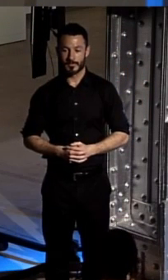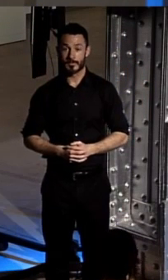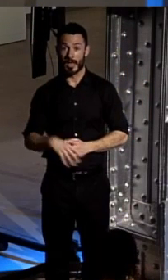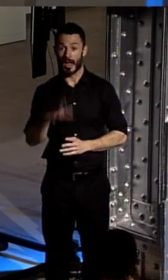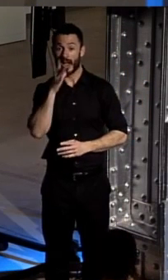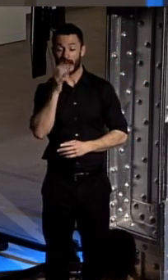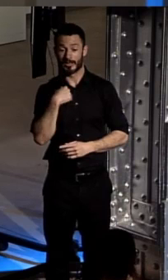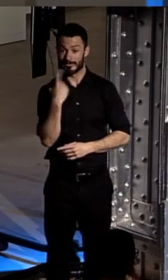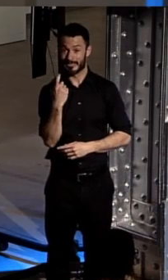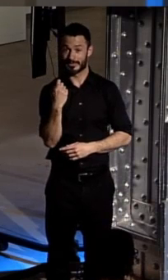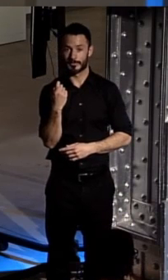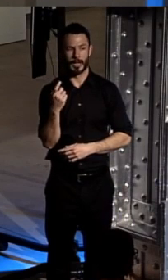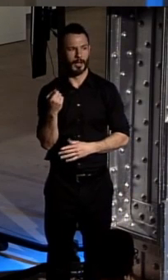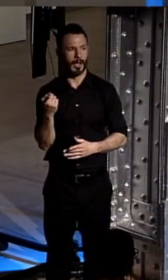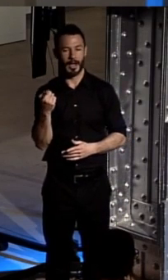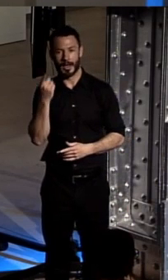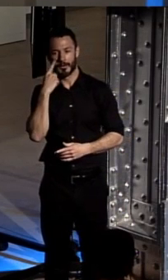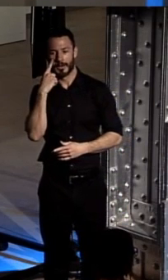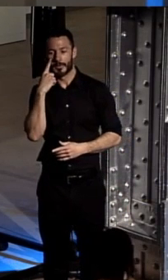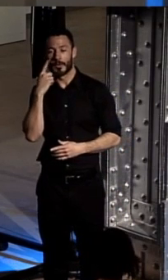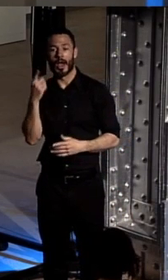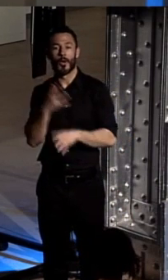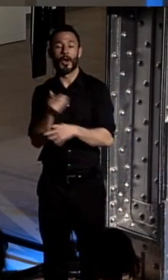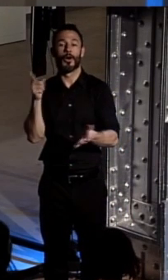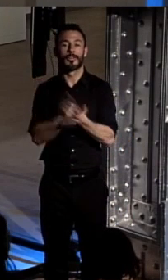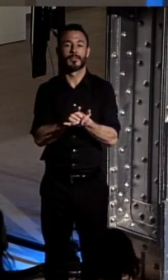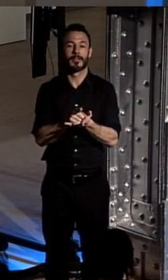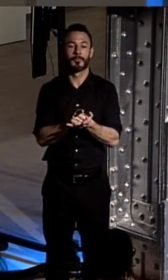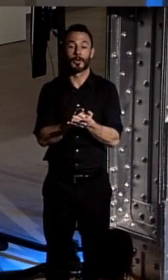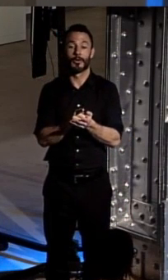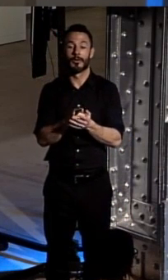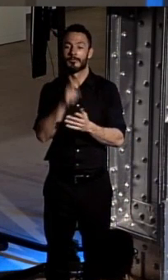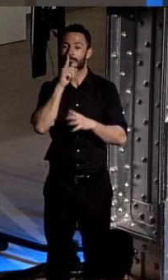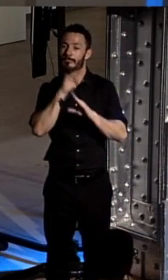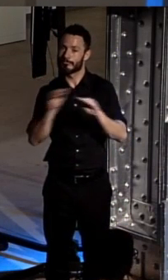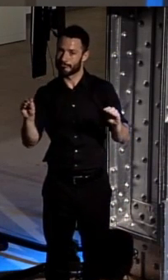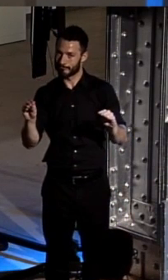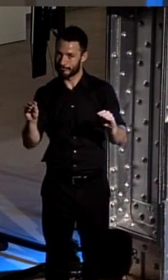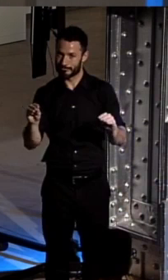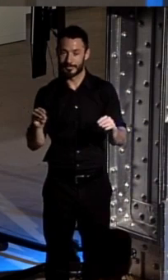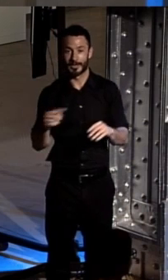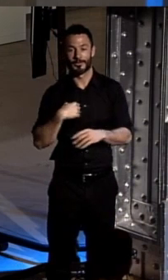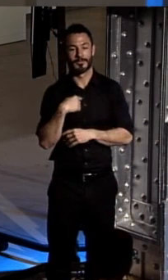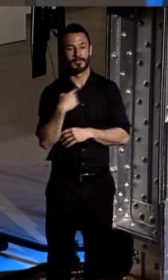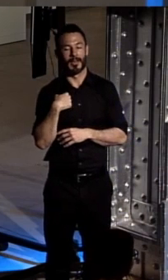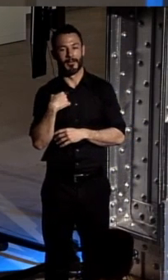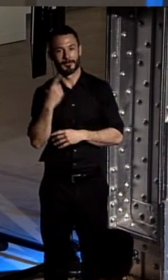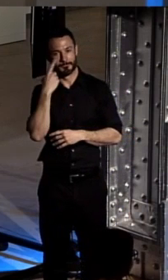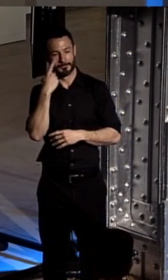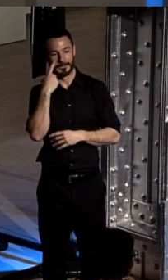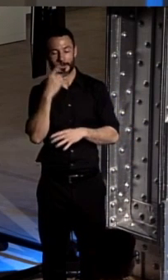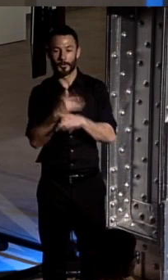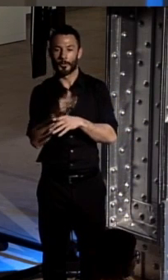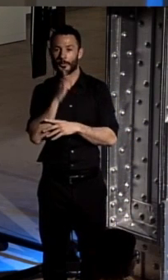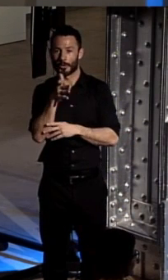Ahora necesito, vamos a volver a jugar, pero necesito que hagamos un segundo de silencio, un segundo. Miren, fíjense, yo ahora les voy a explicar por qué hice este